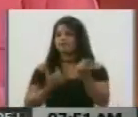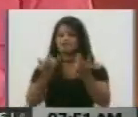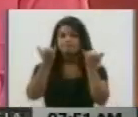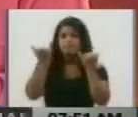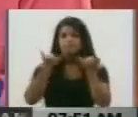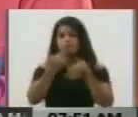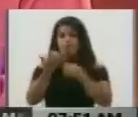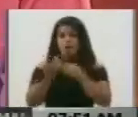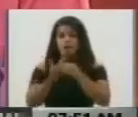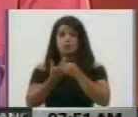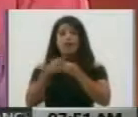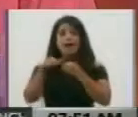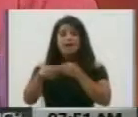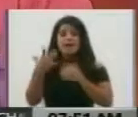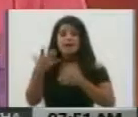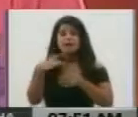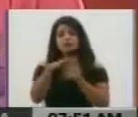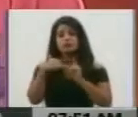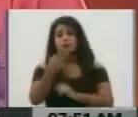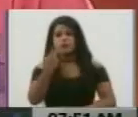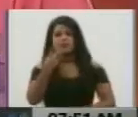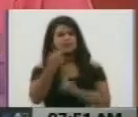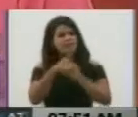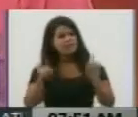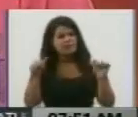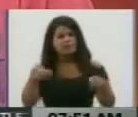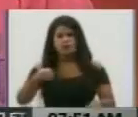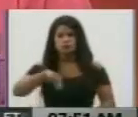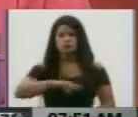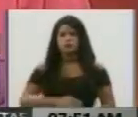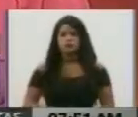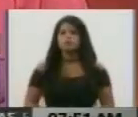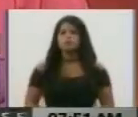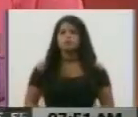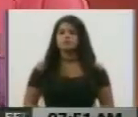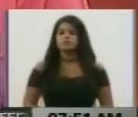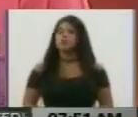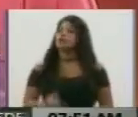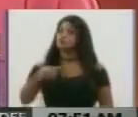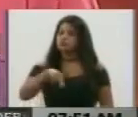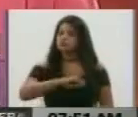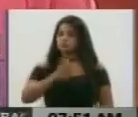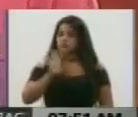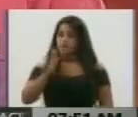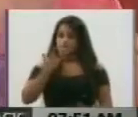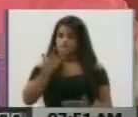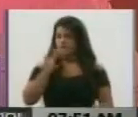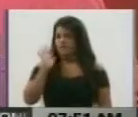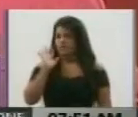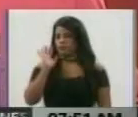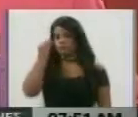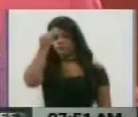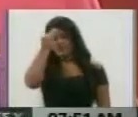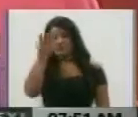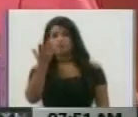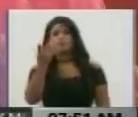determinada. Allí hay una realidad política distinta a la nuestra. Nosotros tenemos aquí, por ejemplo, sería impensable que el Partido